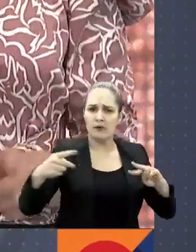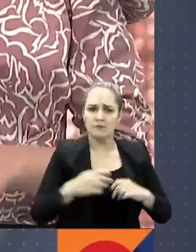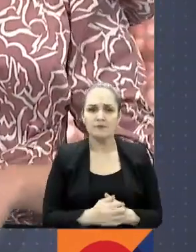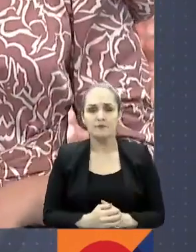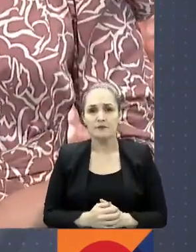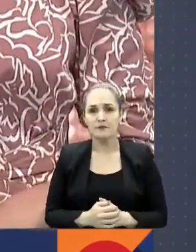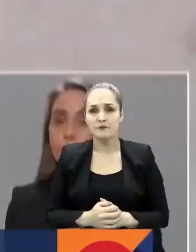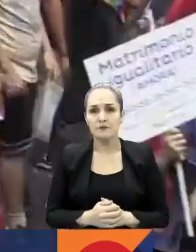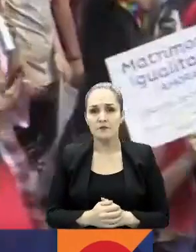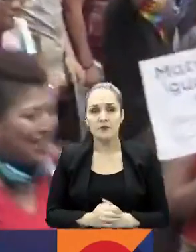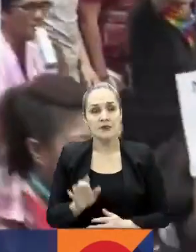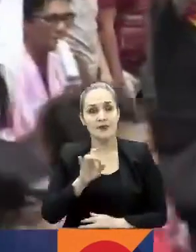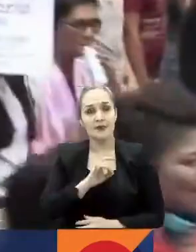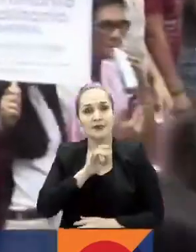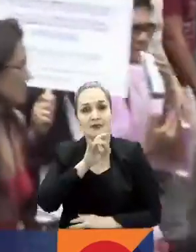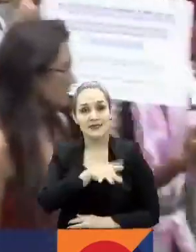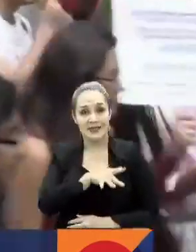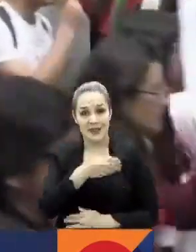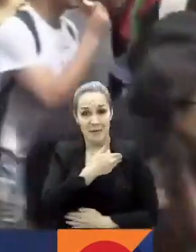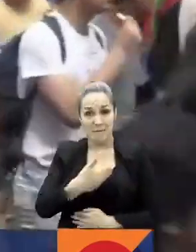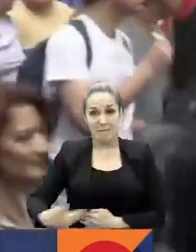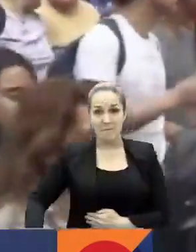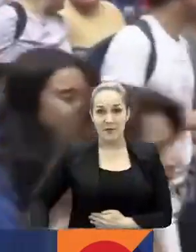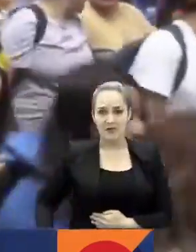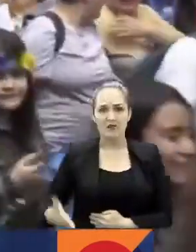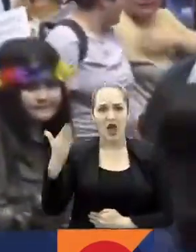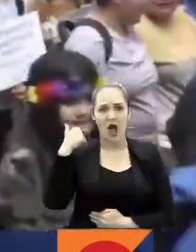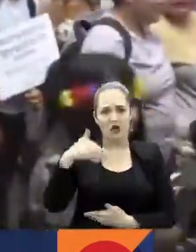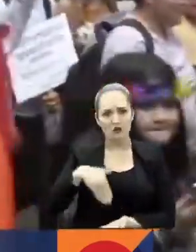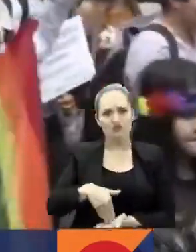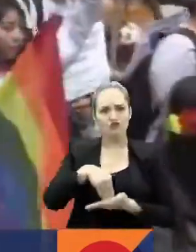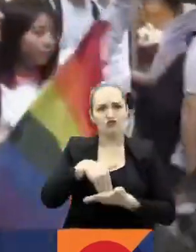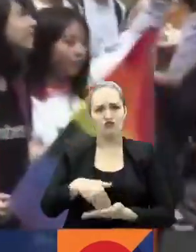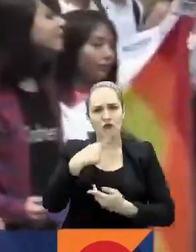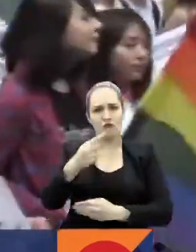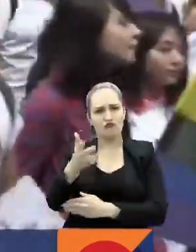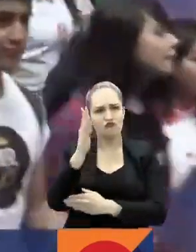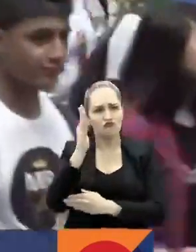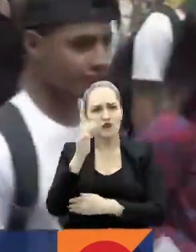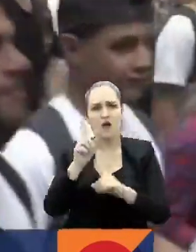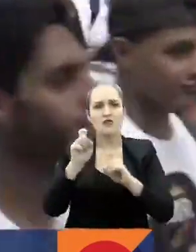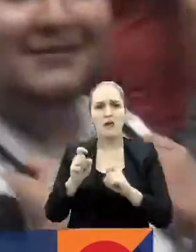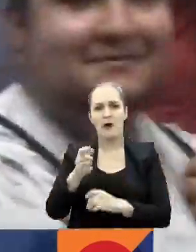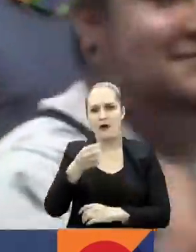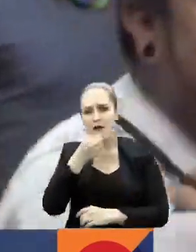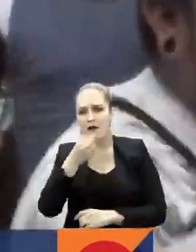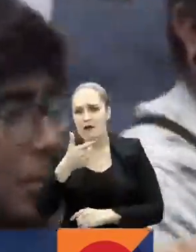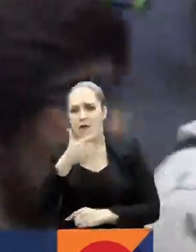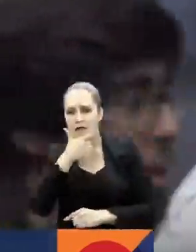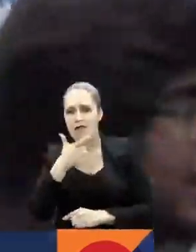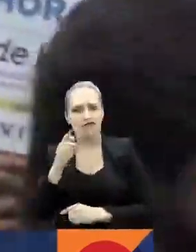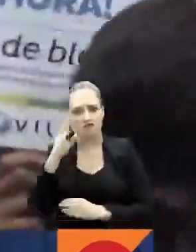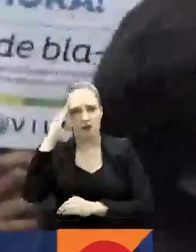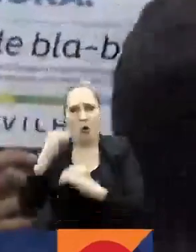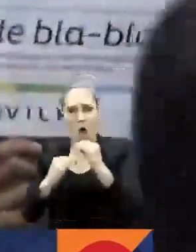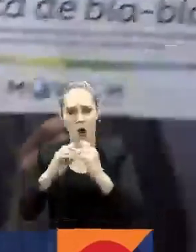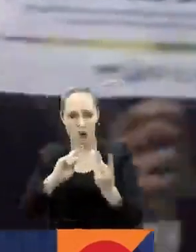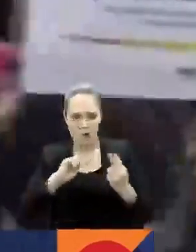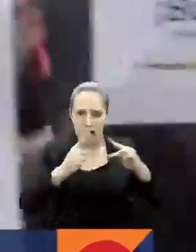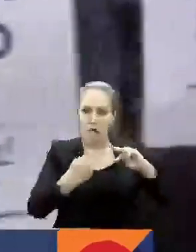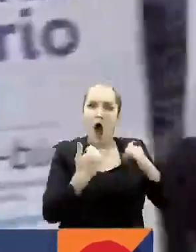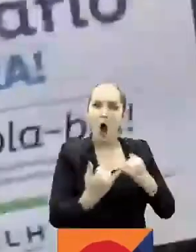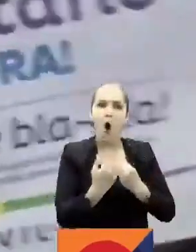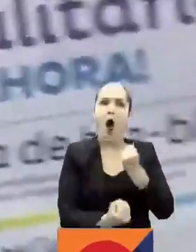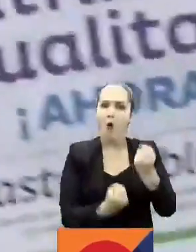mundo, el presidente de Chile cambia su postura sobre el matrimonio igualitario y ahora no solo lo apoya, sino que lo impulsará en el